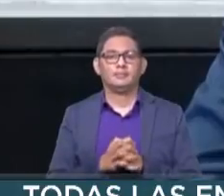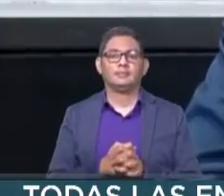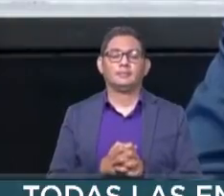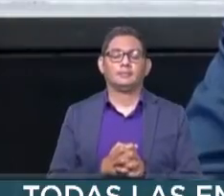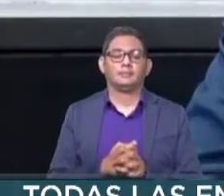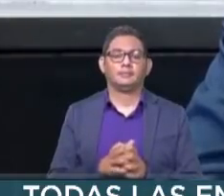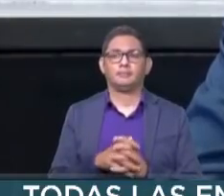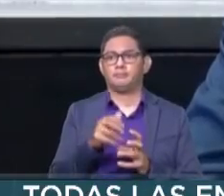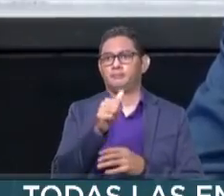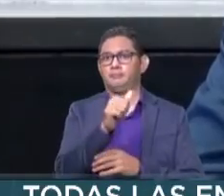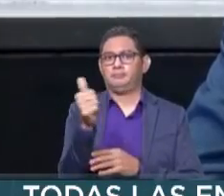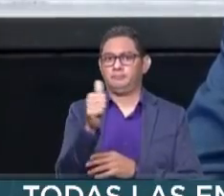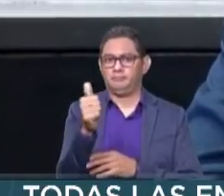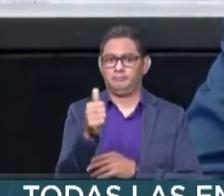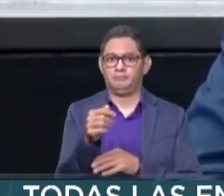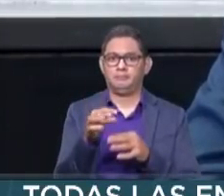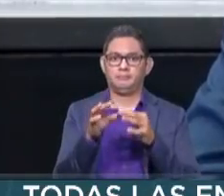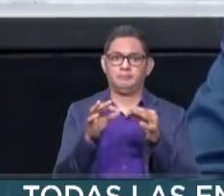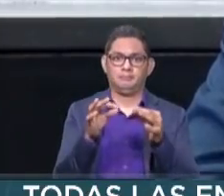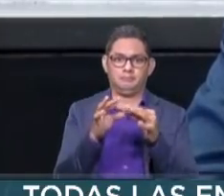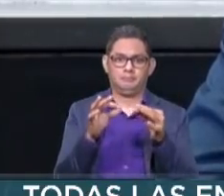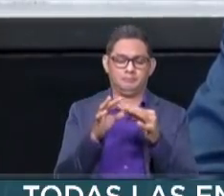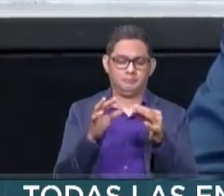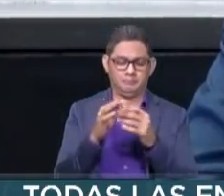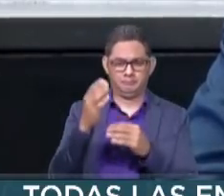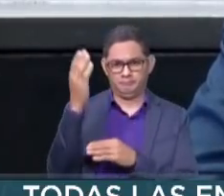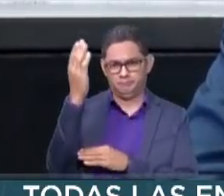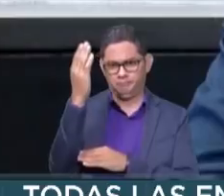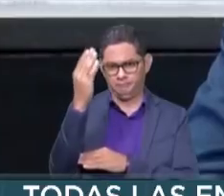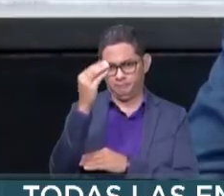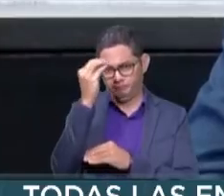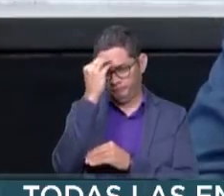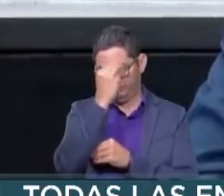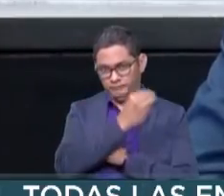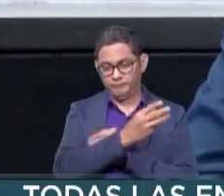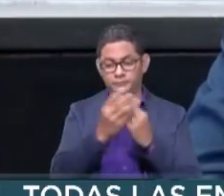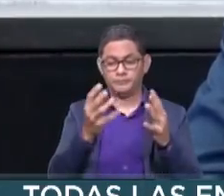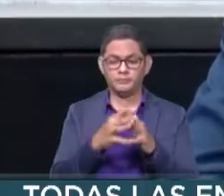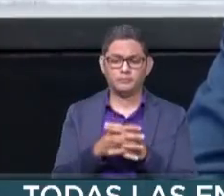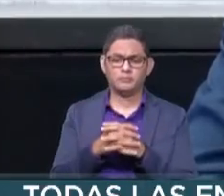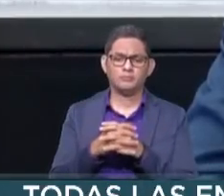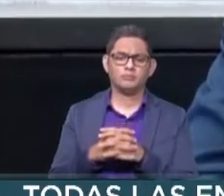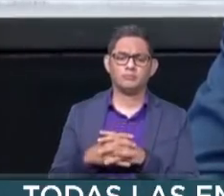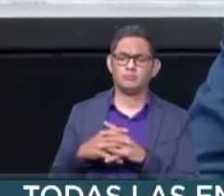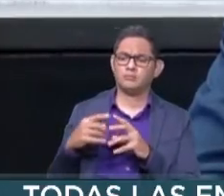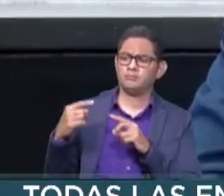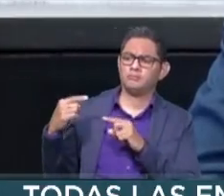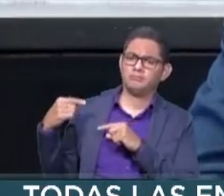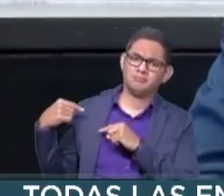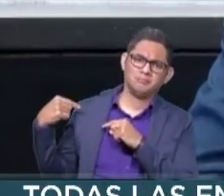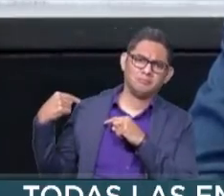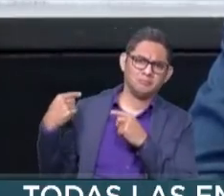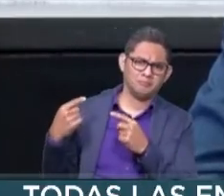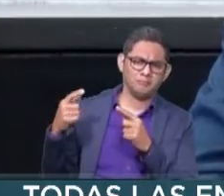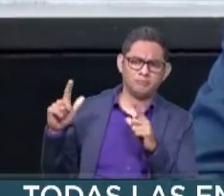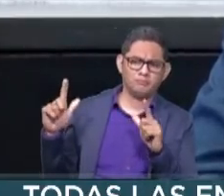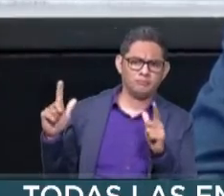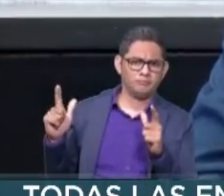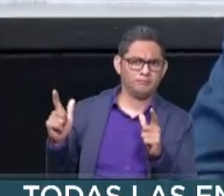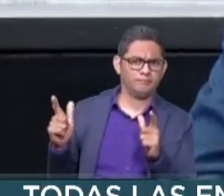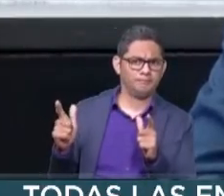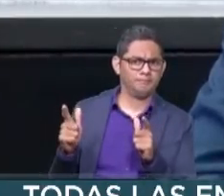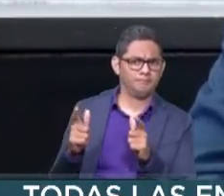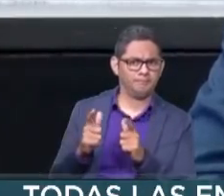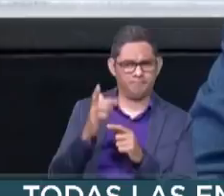Por otro lado, esta tarde nos complace en comunicar al país que producto de la disminución en el número de